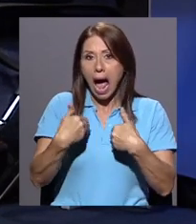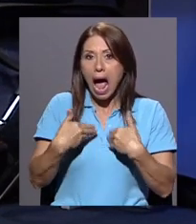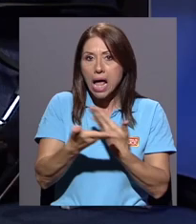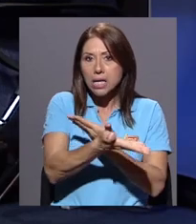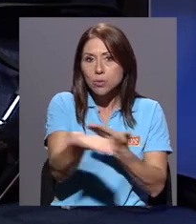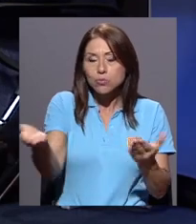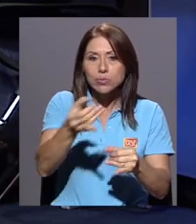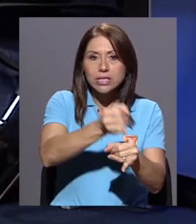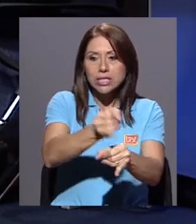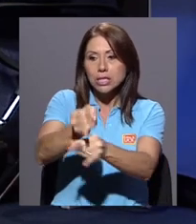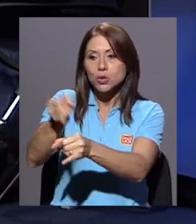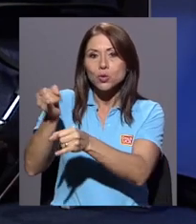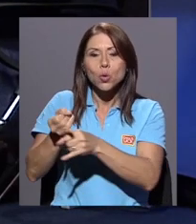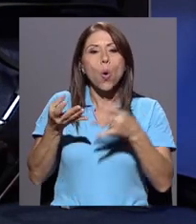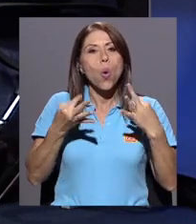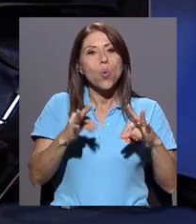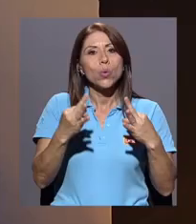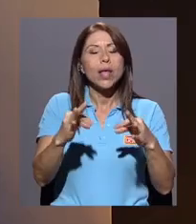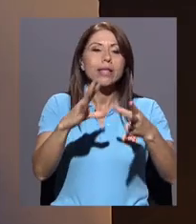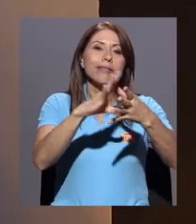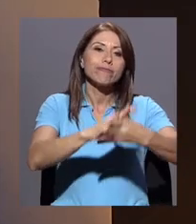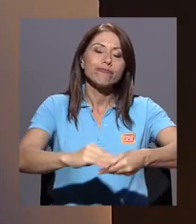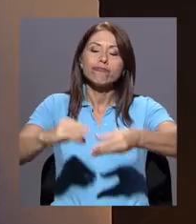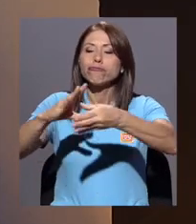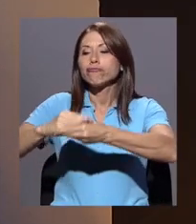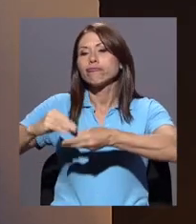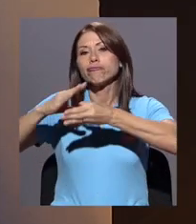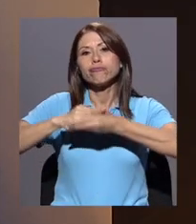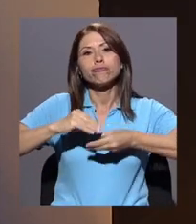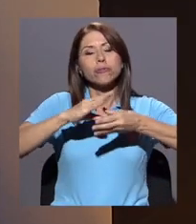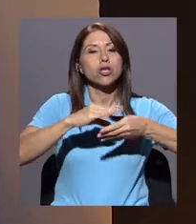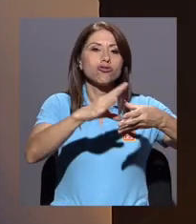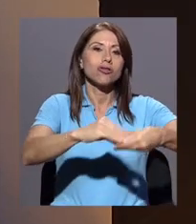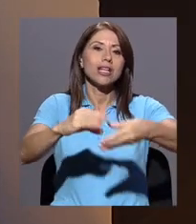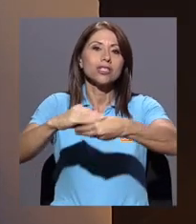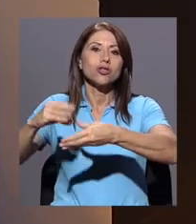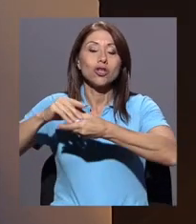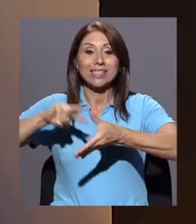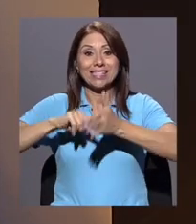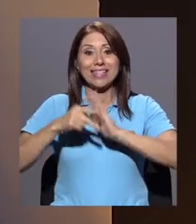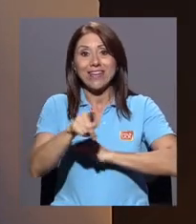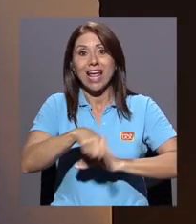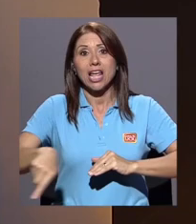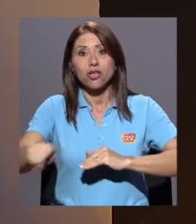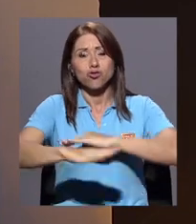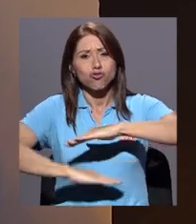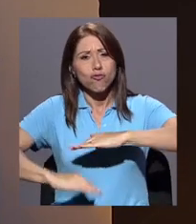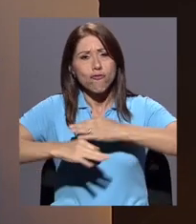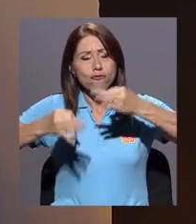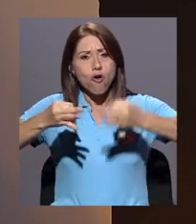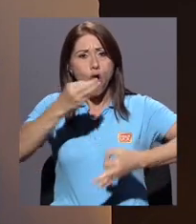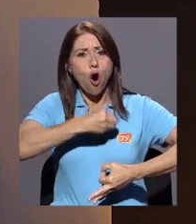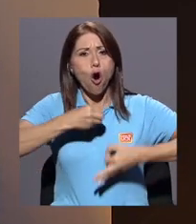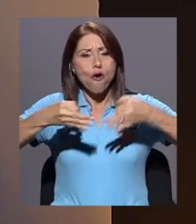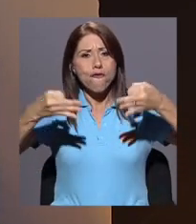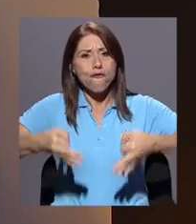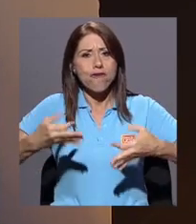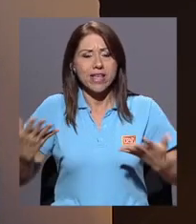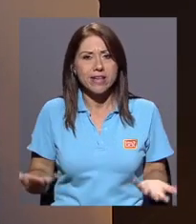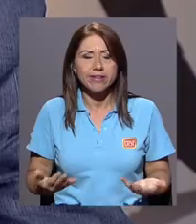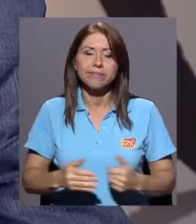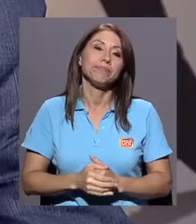que tratan de contar historias y esas historias los convierten en fuentes oficiales. Uh-huh. ¿Cómo poder entender